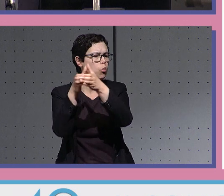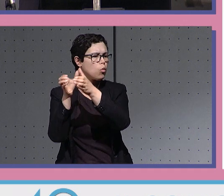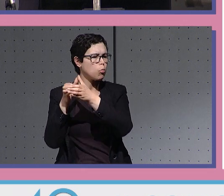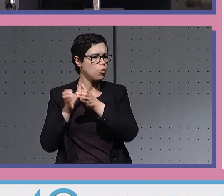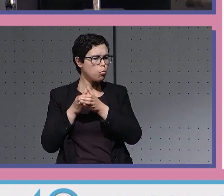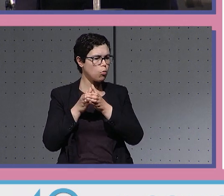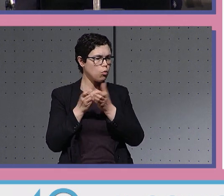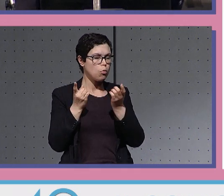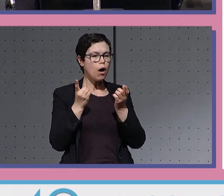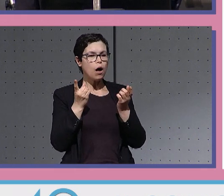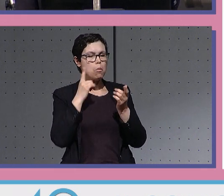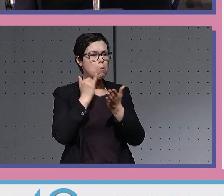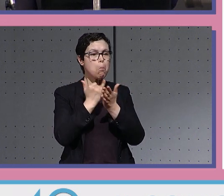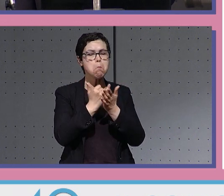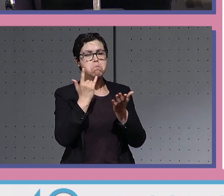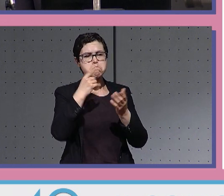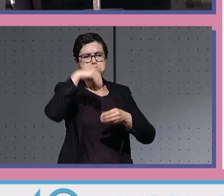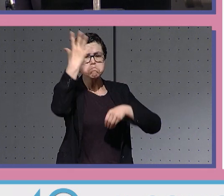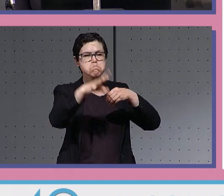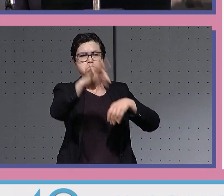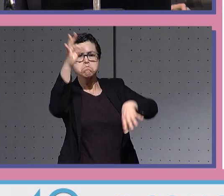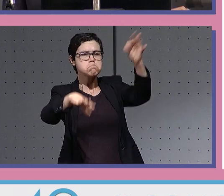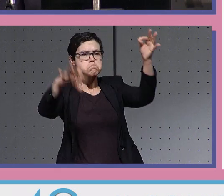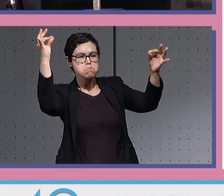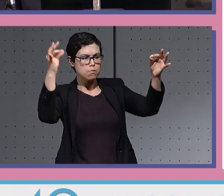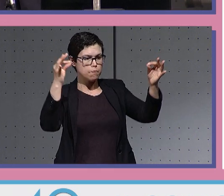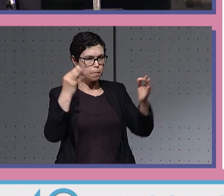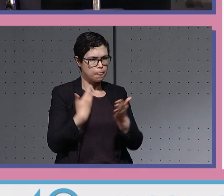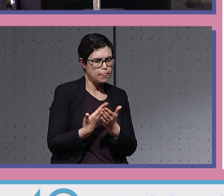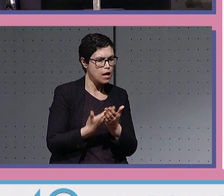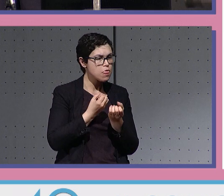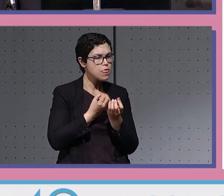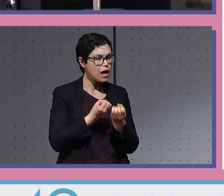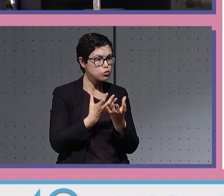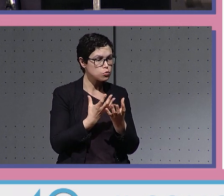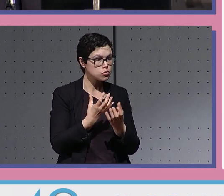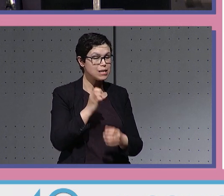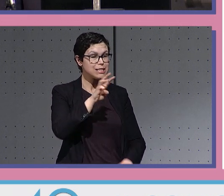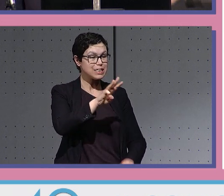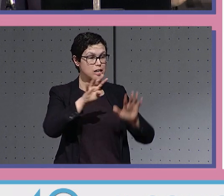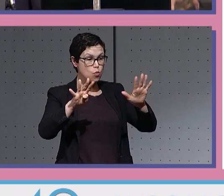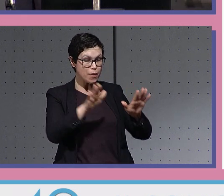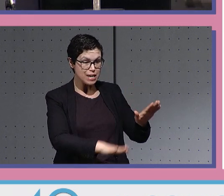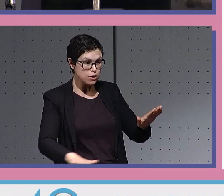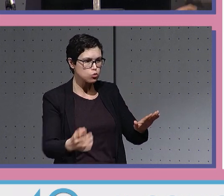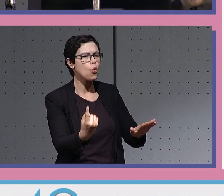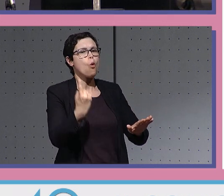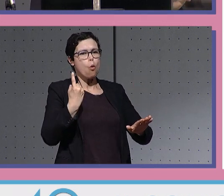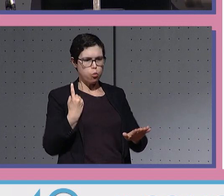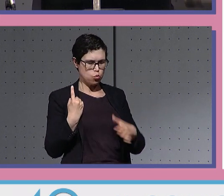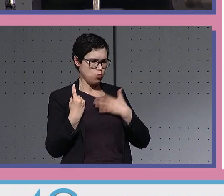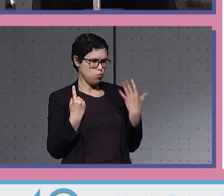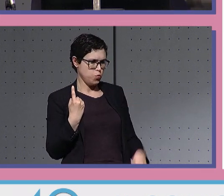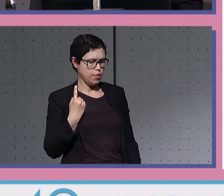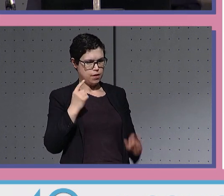valoración indiscriminada? Hay trabajos que aportan unas cifras en este momento de 1 cada 39 niños que tienen un trastorno en